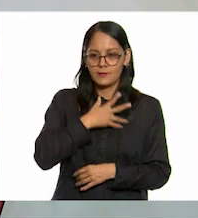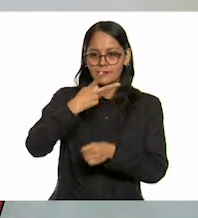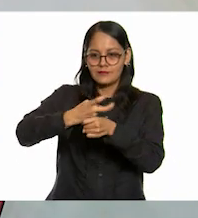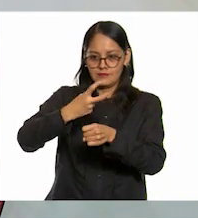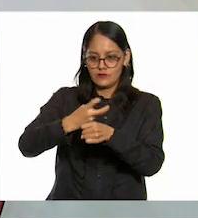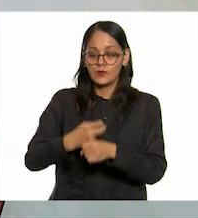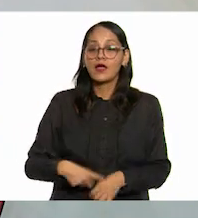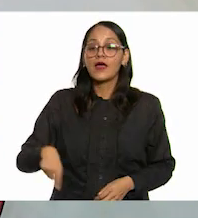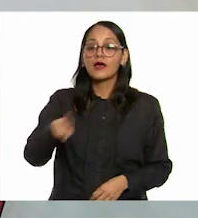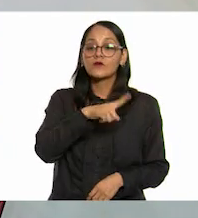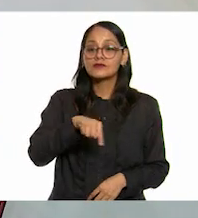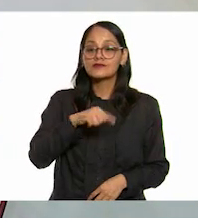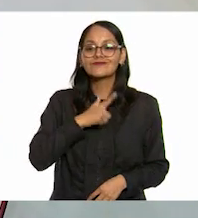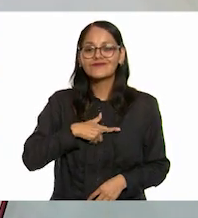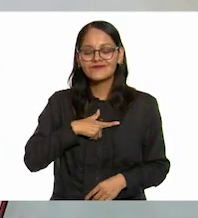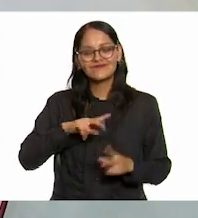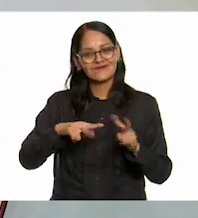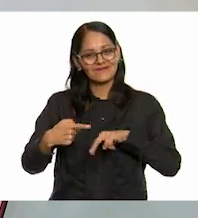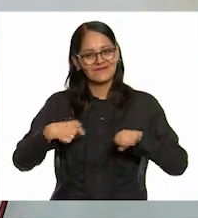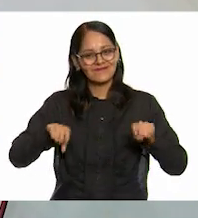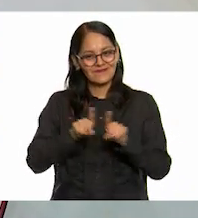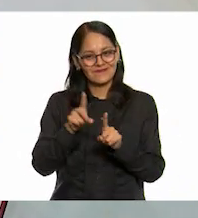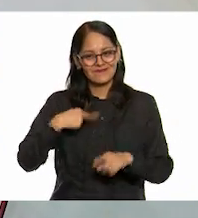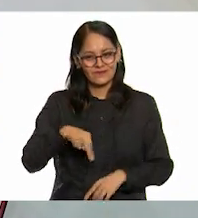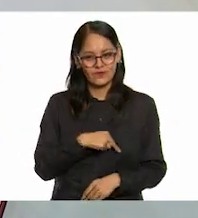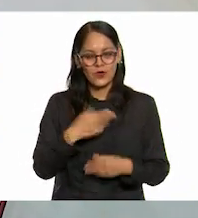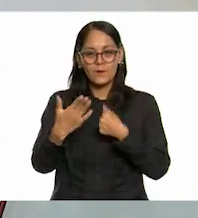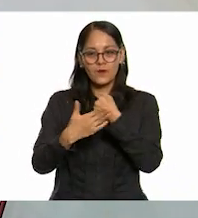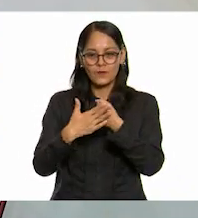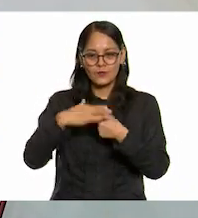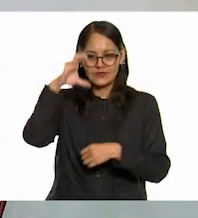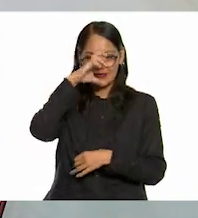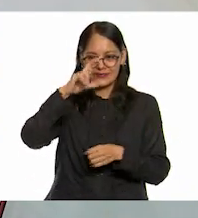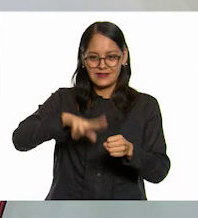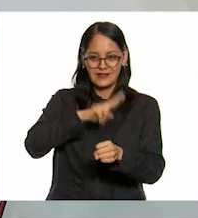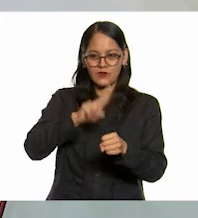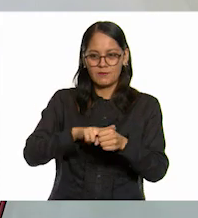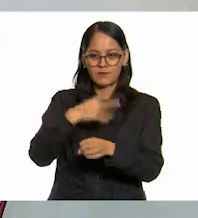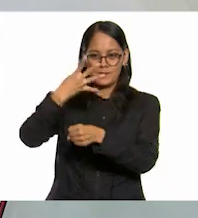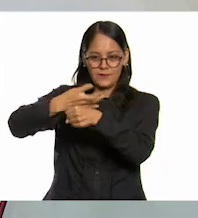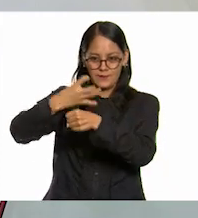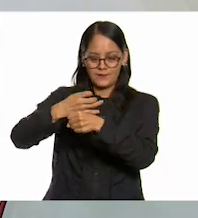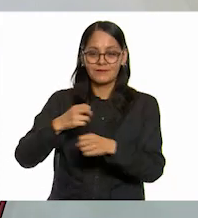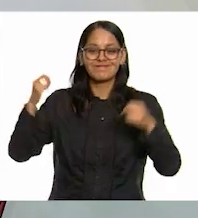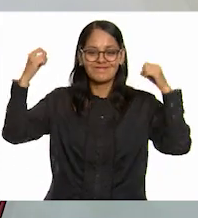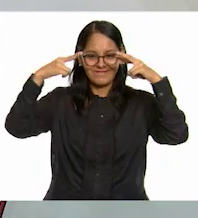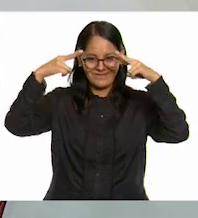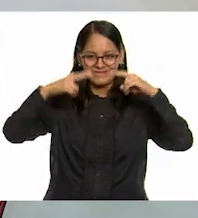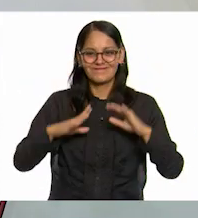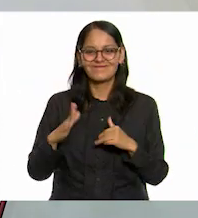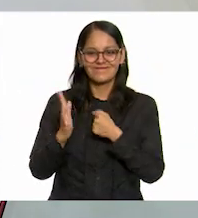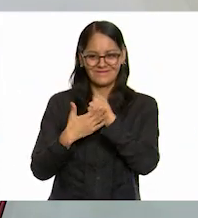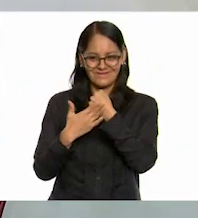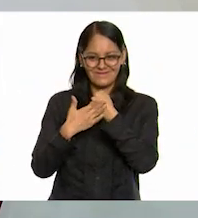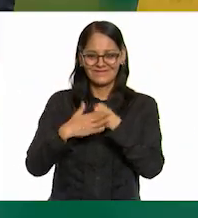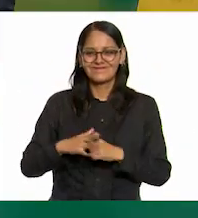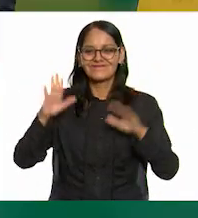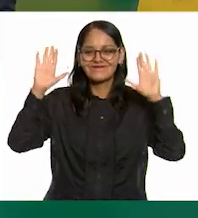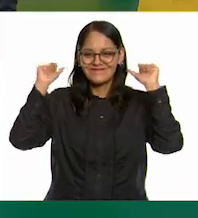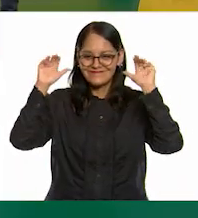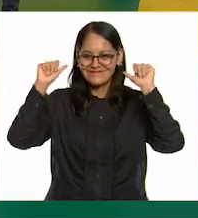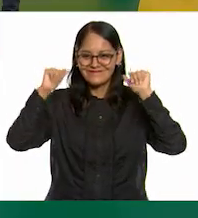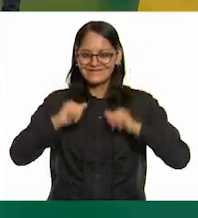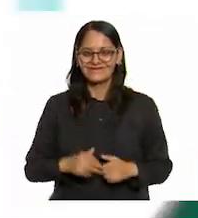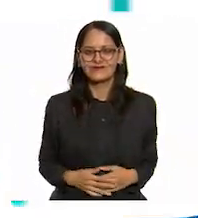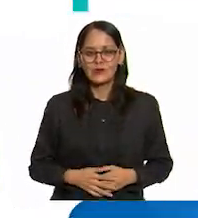disfrutado tanto como nosotros. Continuamos con Ciencias Naturales del cuarto grado de primaria. Nos vemos. Hasta la próxima.